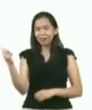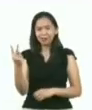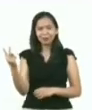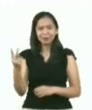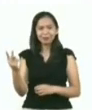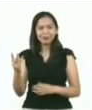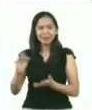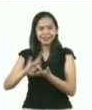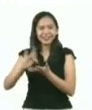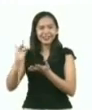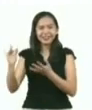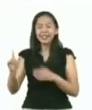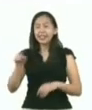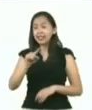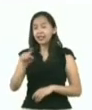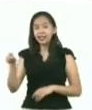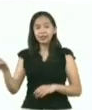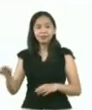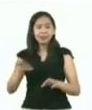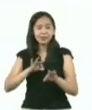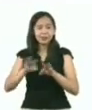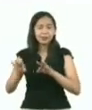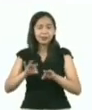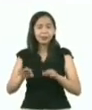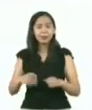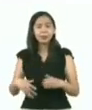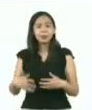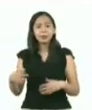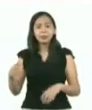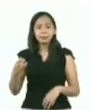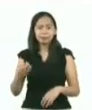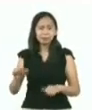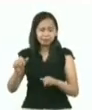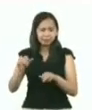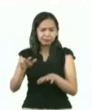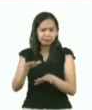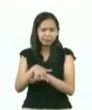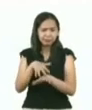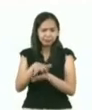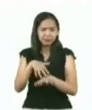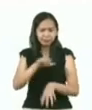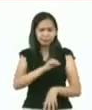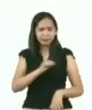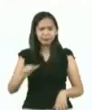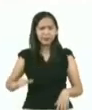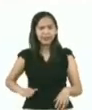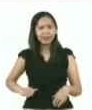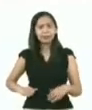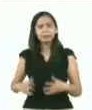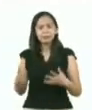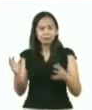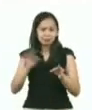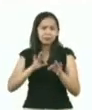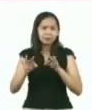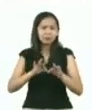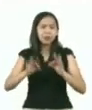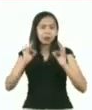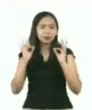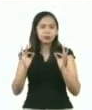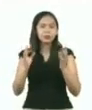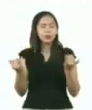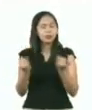Clara ha hecho un trabajo muy importante en Iztapalapa de promoción del deporte. Y como bien dijeron, en marzo